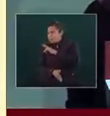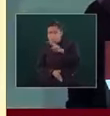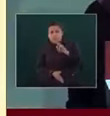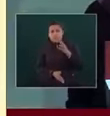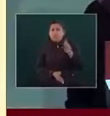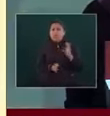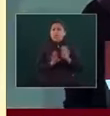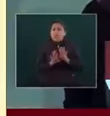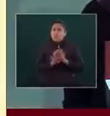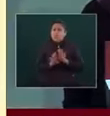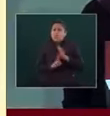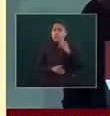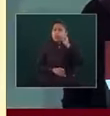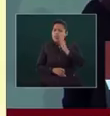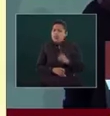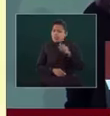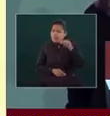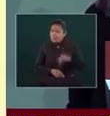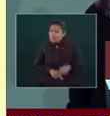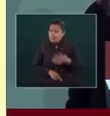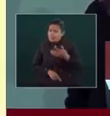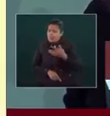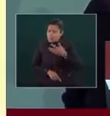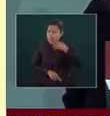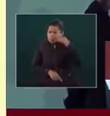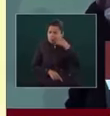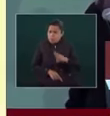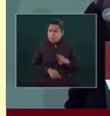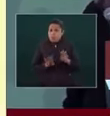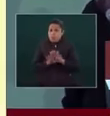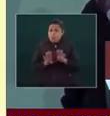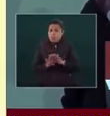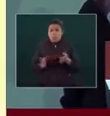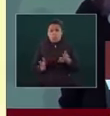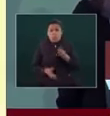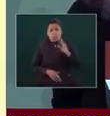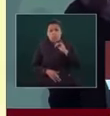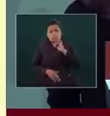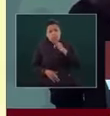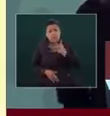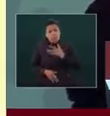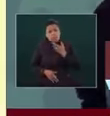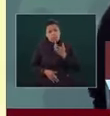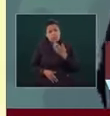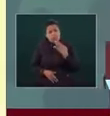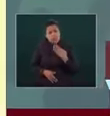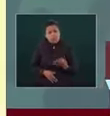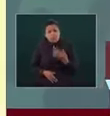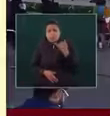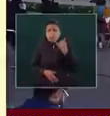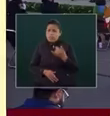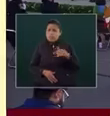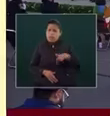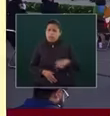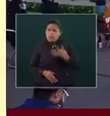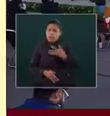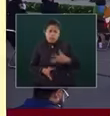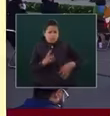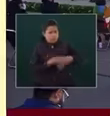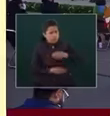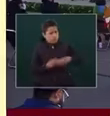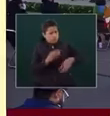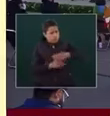y reconocemos que hay estabilidad económica, que hay estabilidad financiera, y estamos invirtiendo. Y ahí